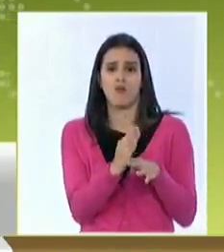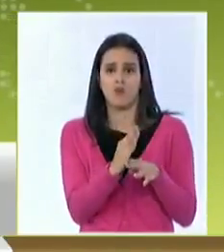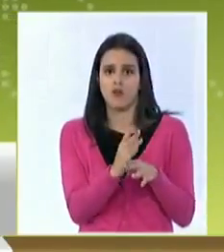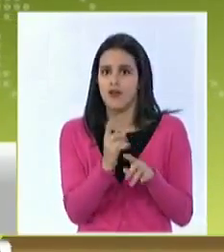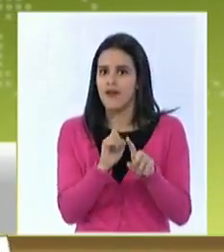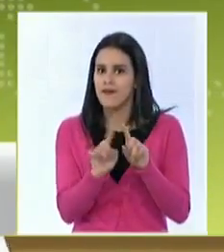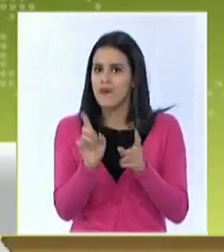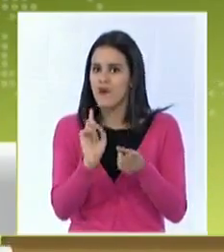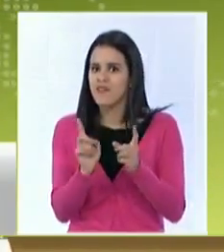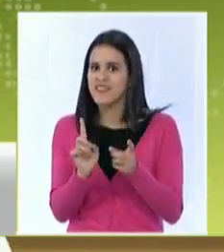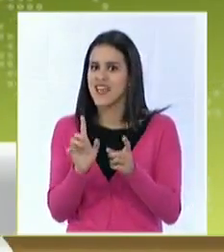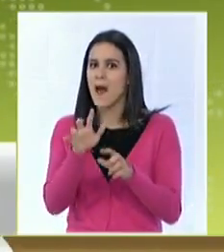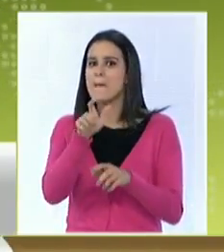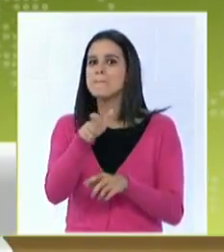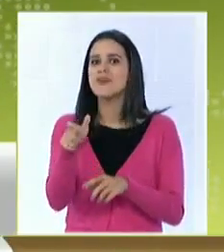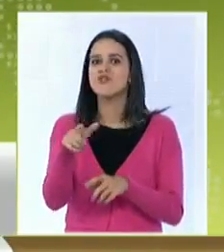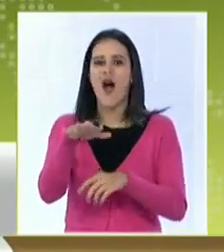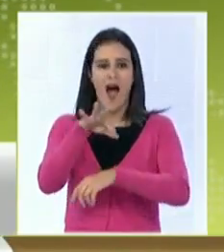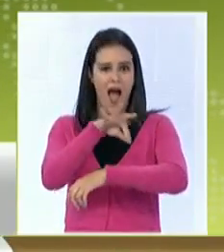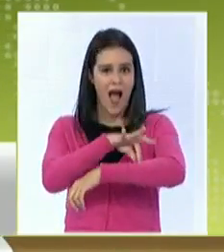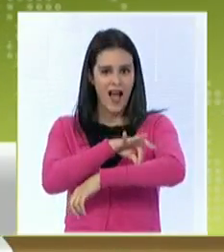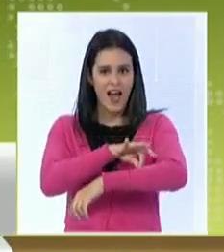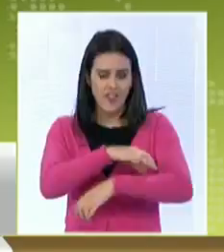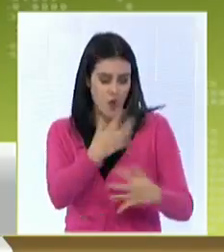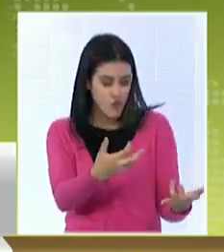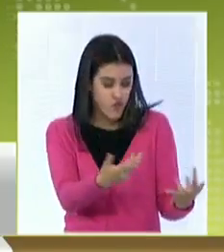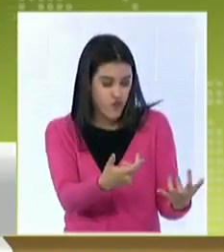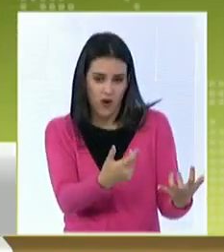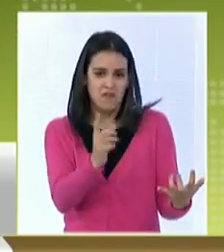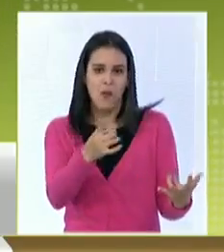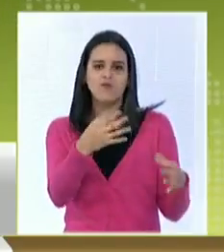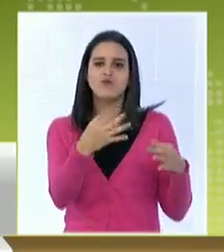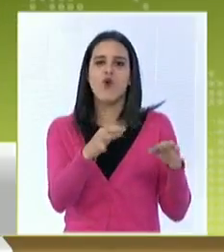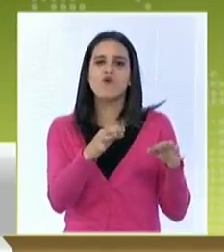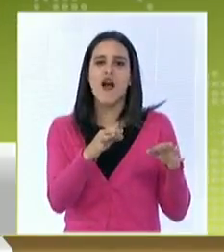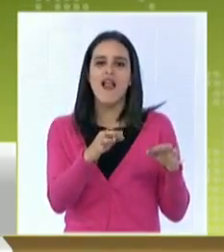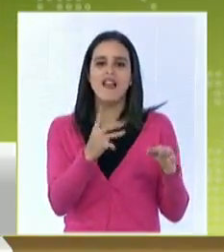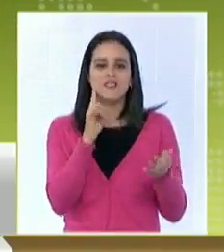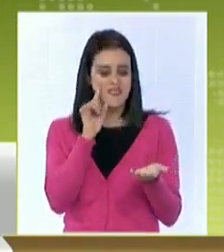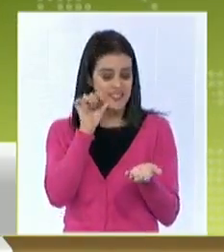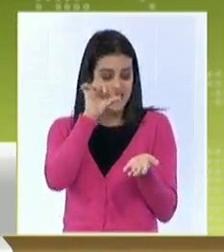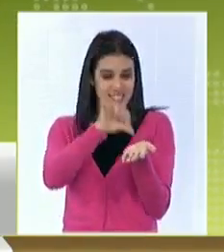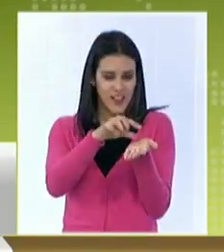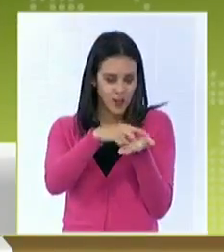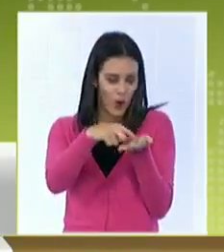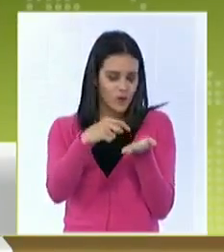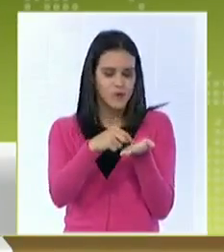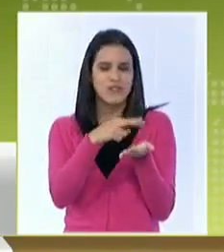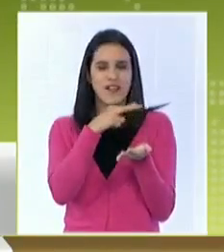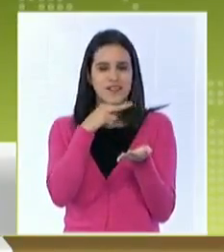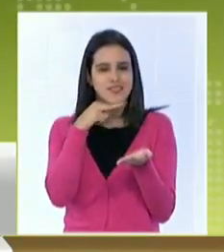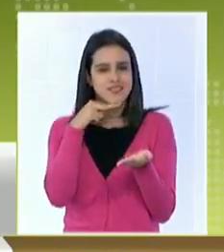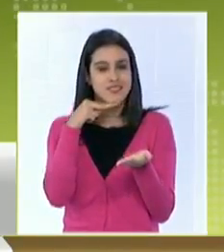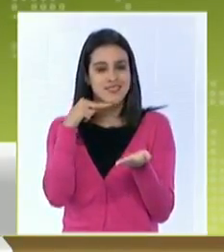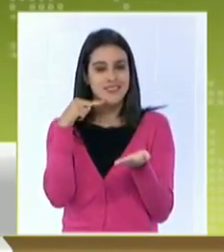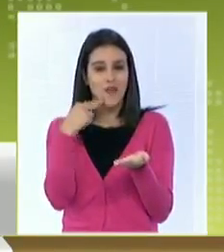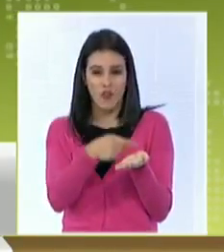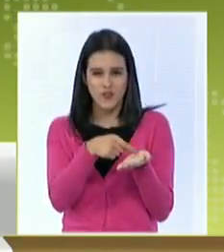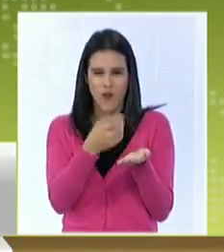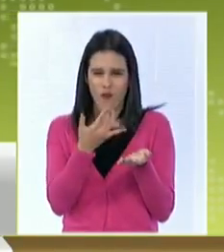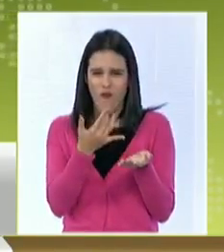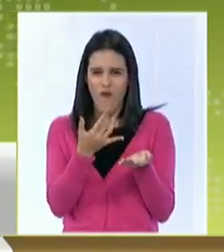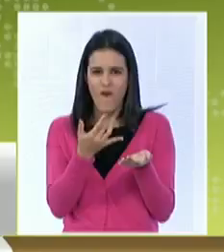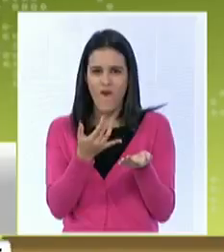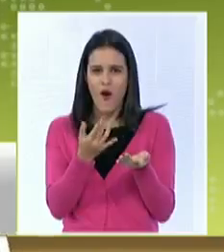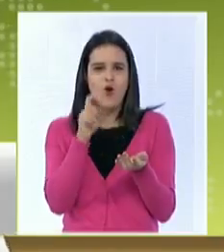la mayoría de las personas les gusta la carne término medio. Entonces, cuando queda ese centro crudo, allí hay una potencial posibilidad